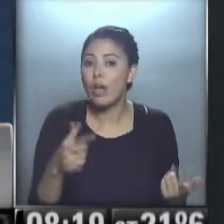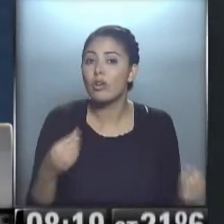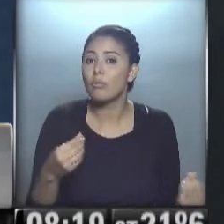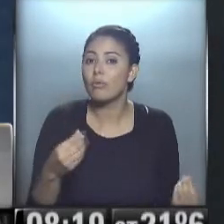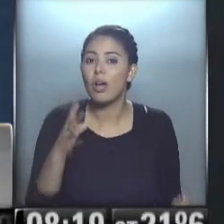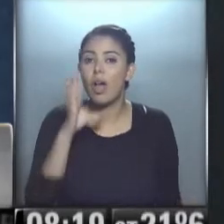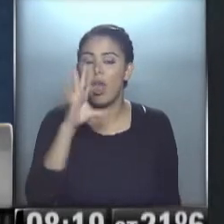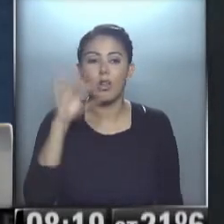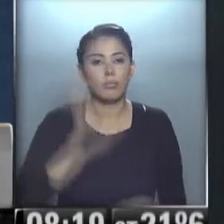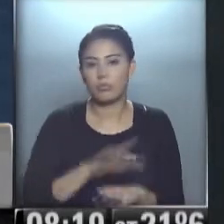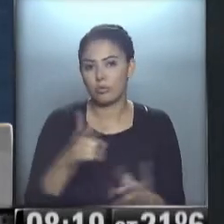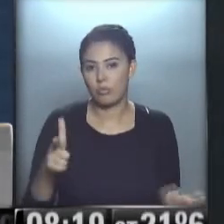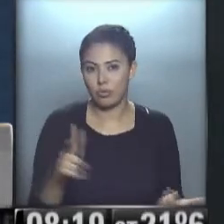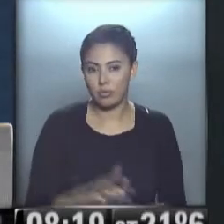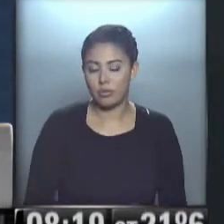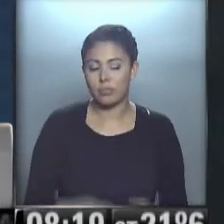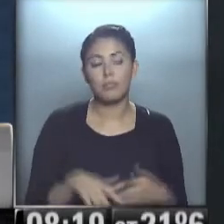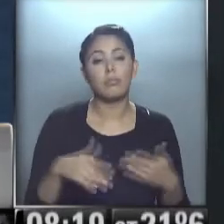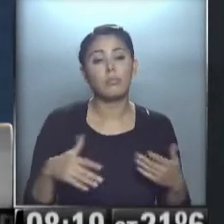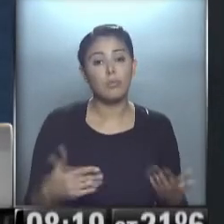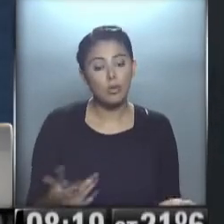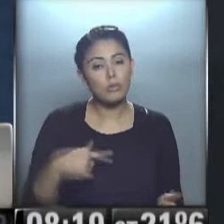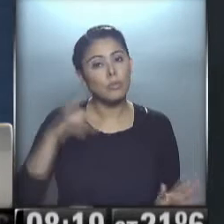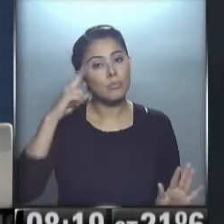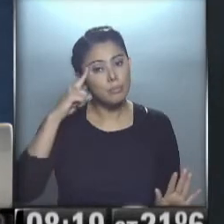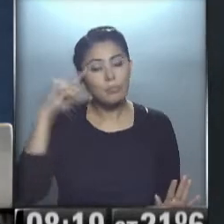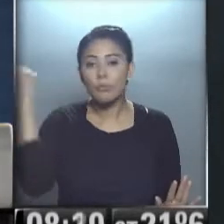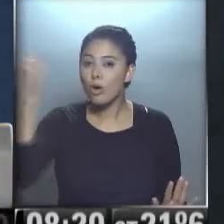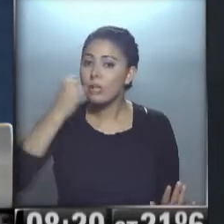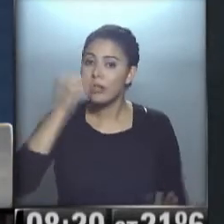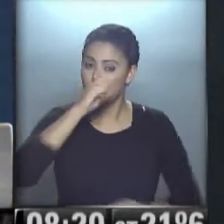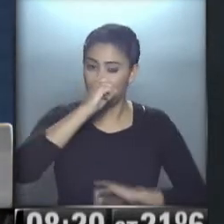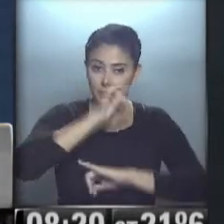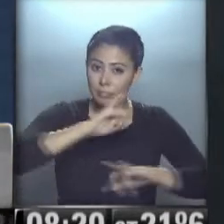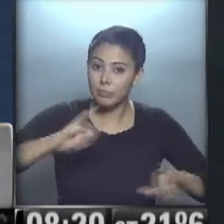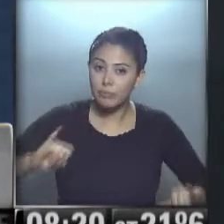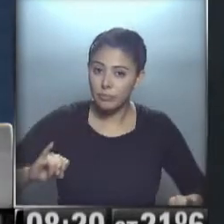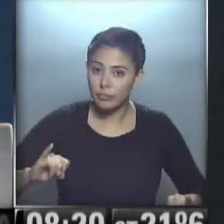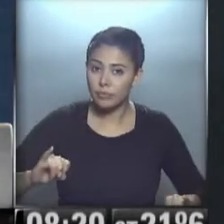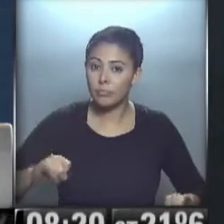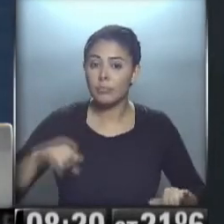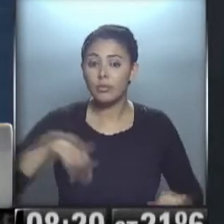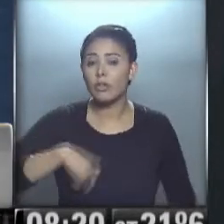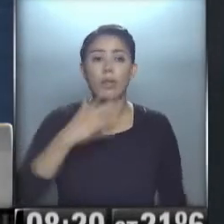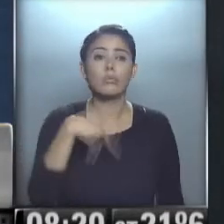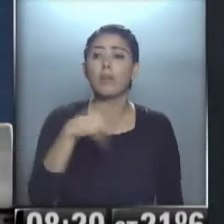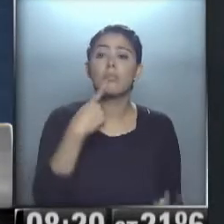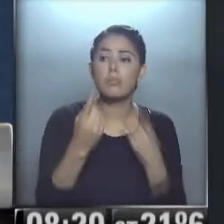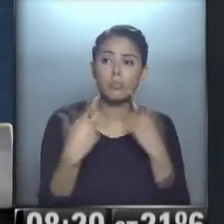acto de irresponsabilidad fiscal. Por eso nos parece muy importante transmitirles esto y quedo a merced de sus